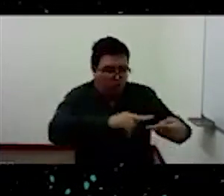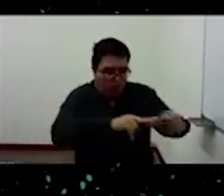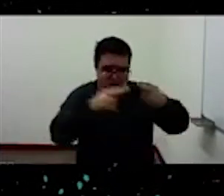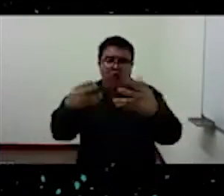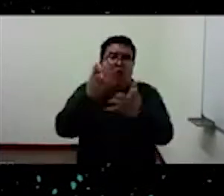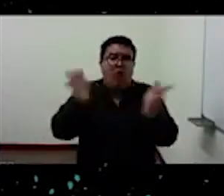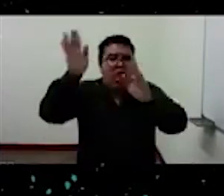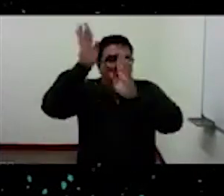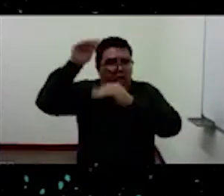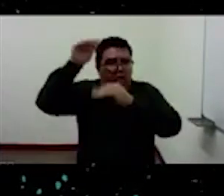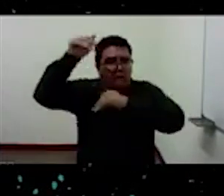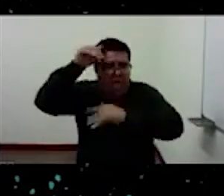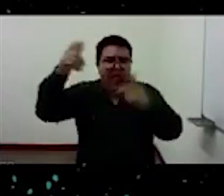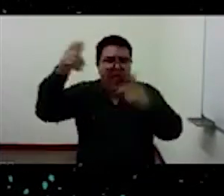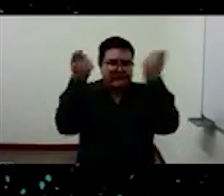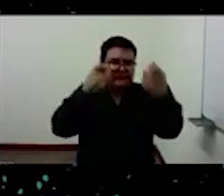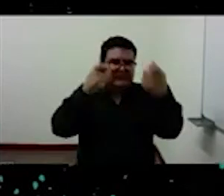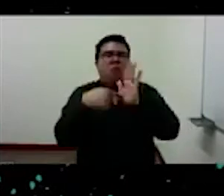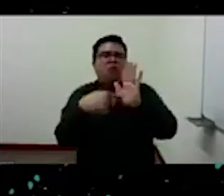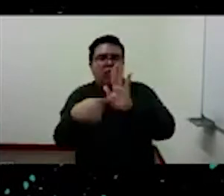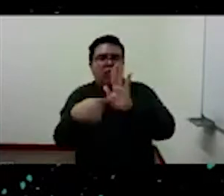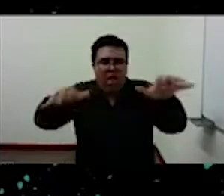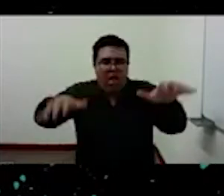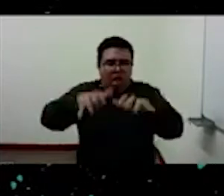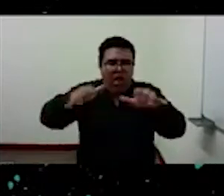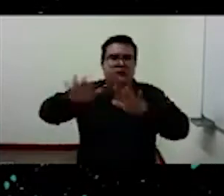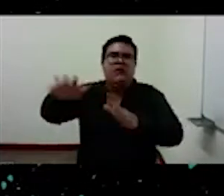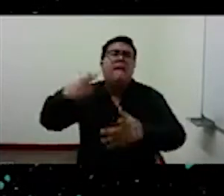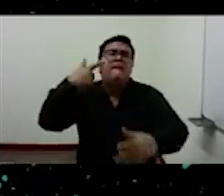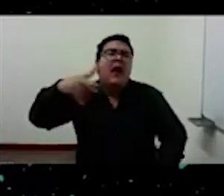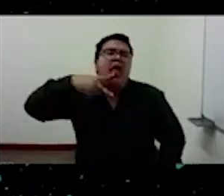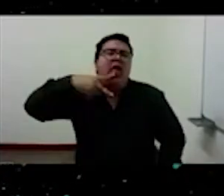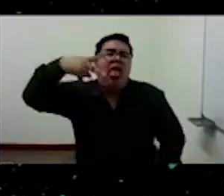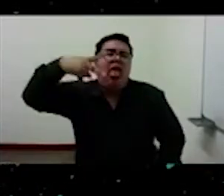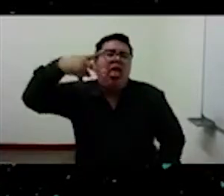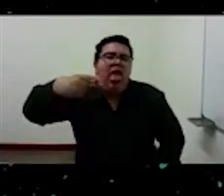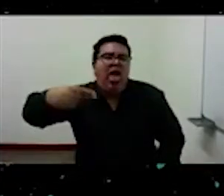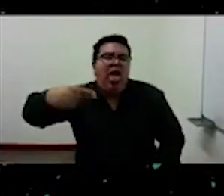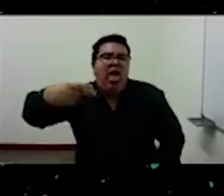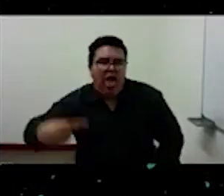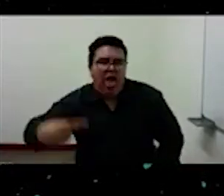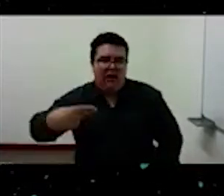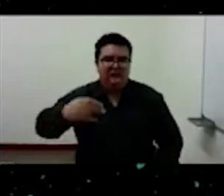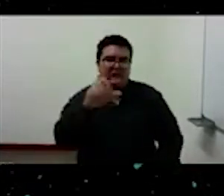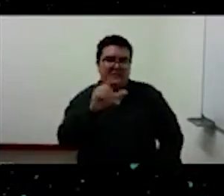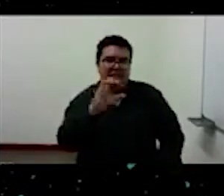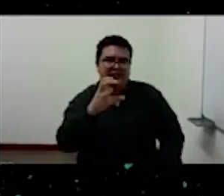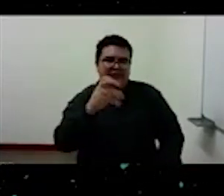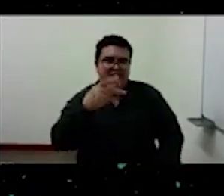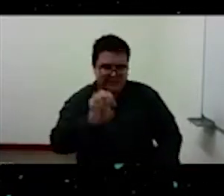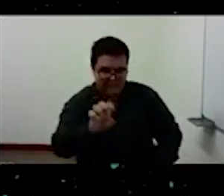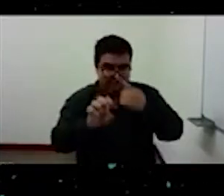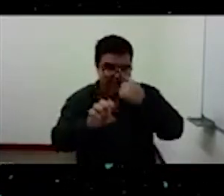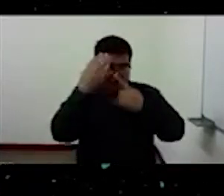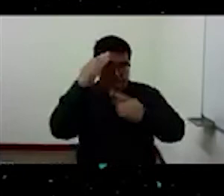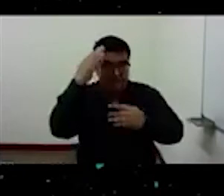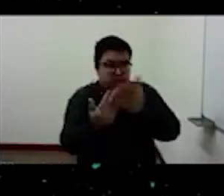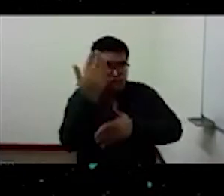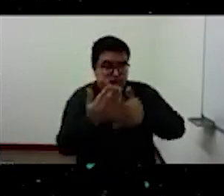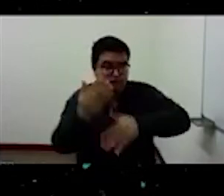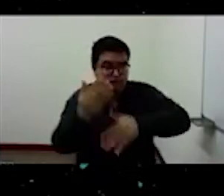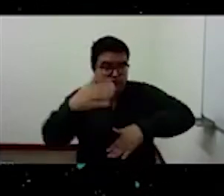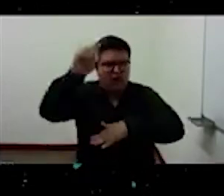modelo estético, en fin, un cliché. Y el más dominante en la modernidad ha sido el antiguo